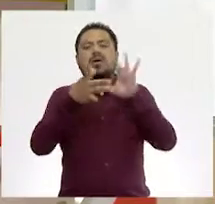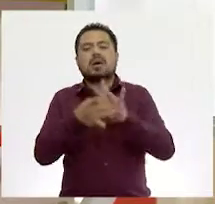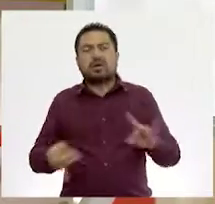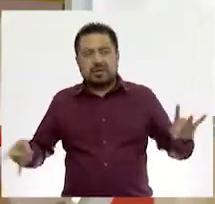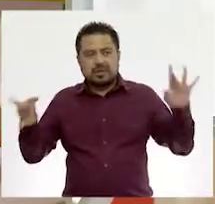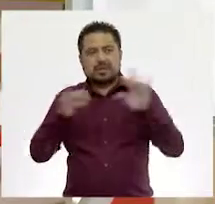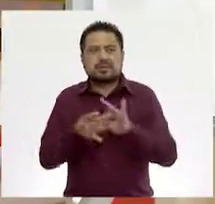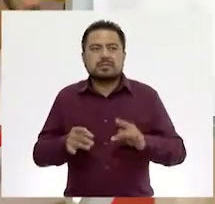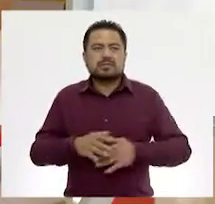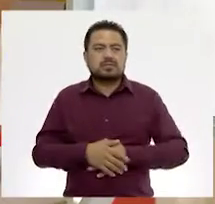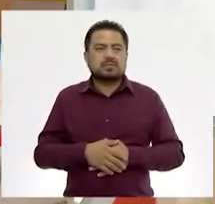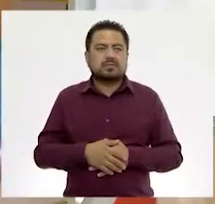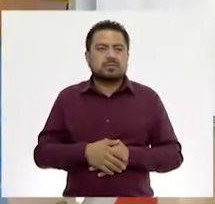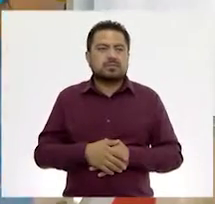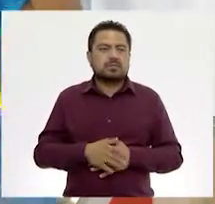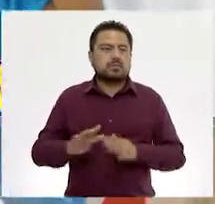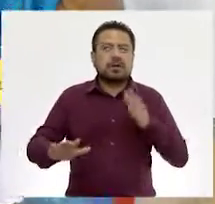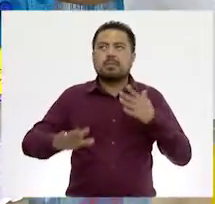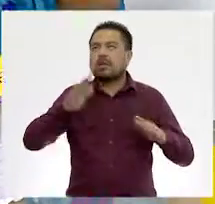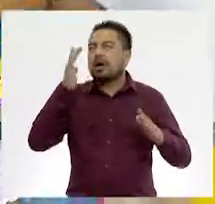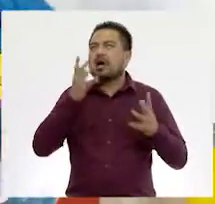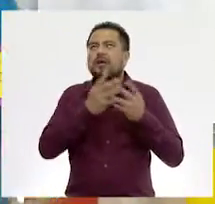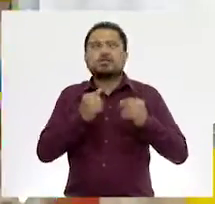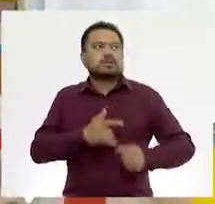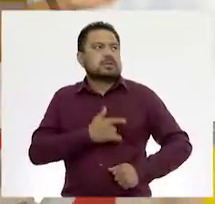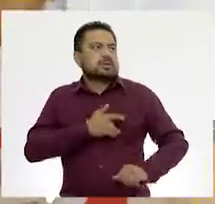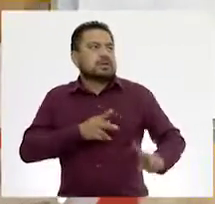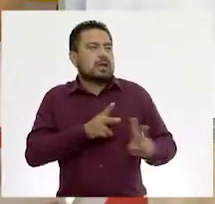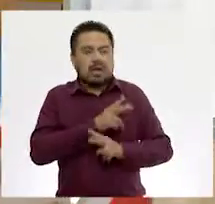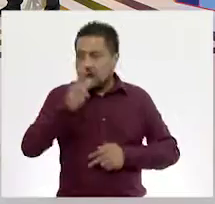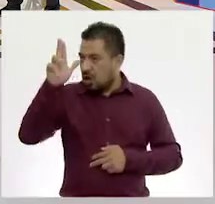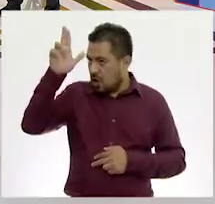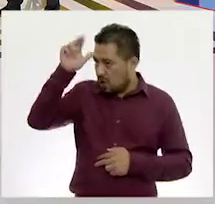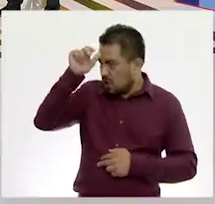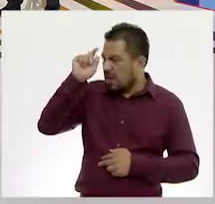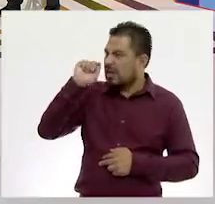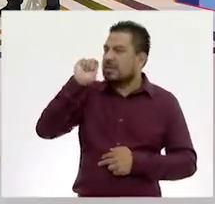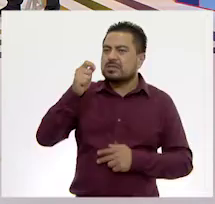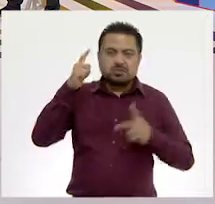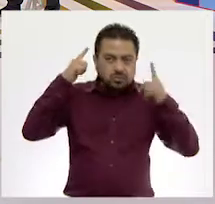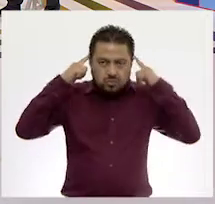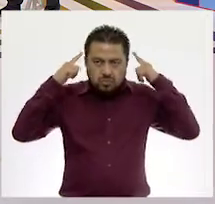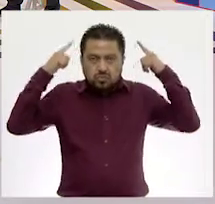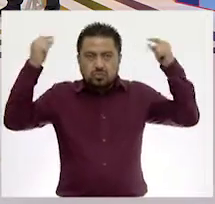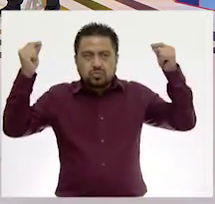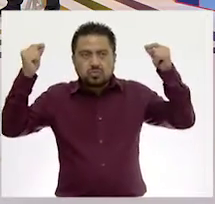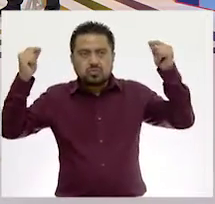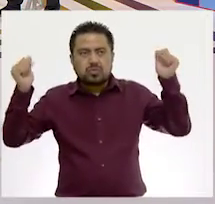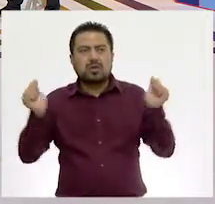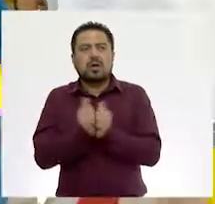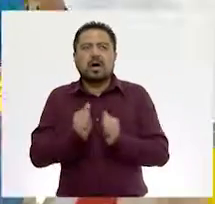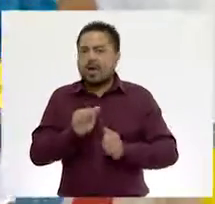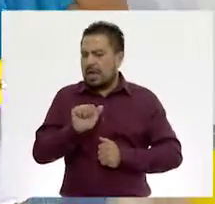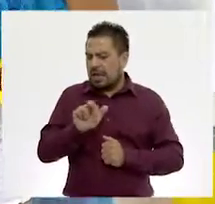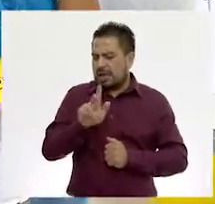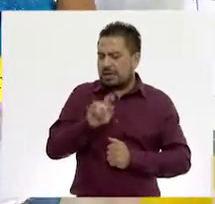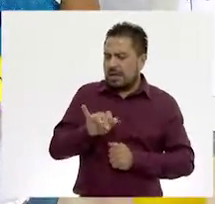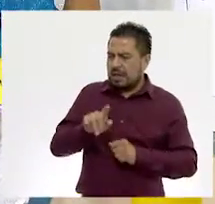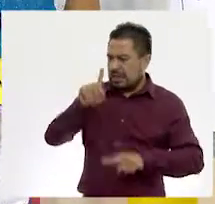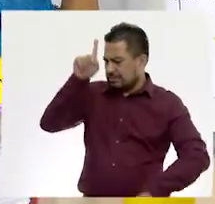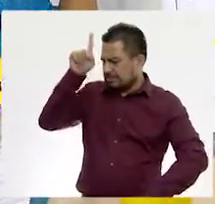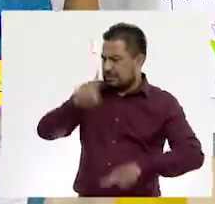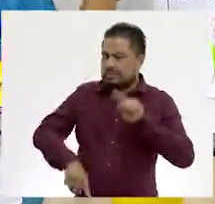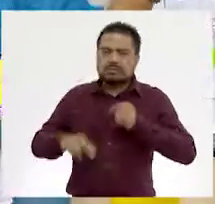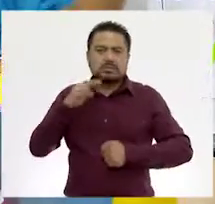bien. Veloz el cielo suspira, el conejo que es orejón, Artemio pronto la